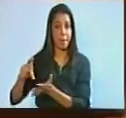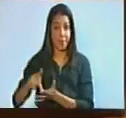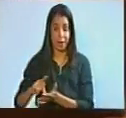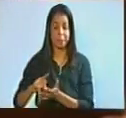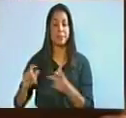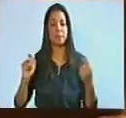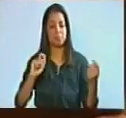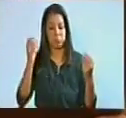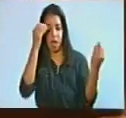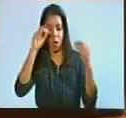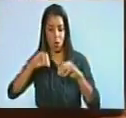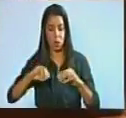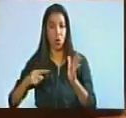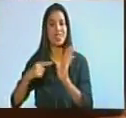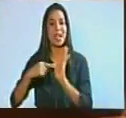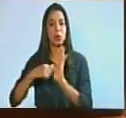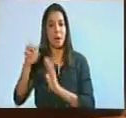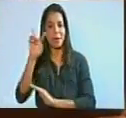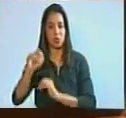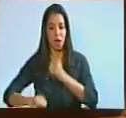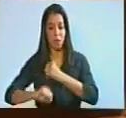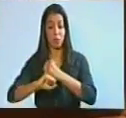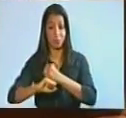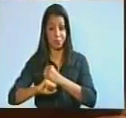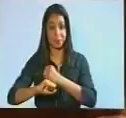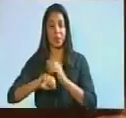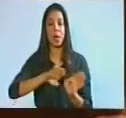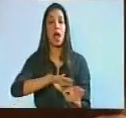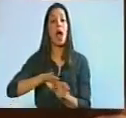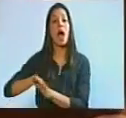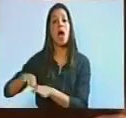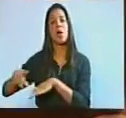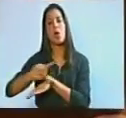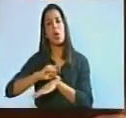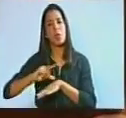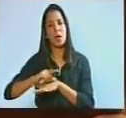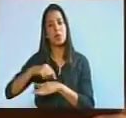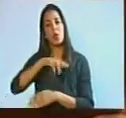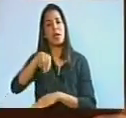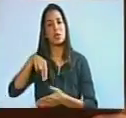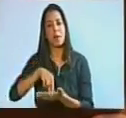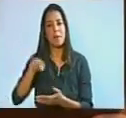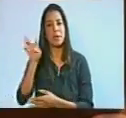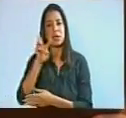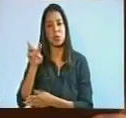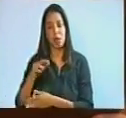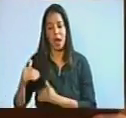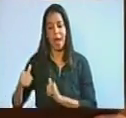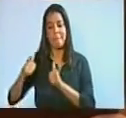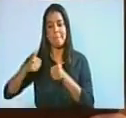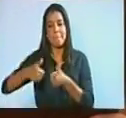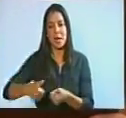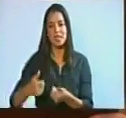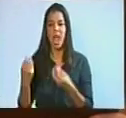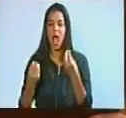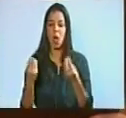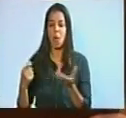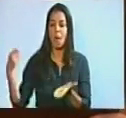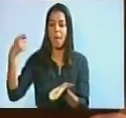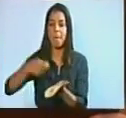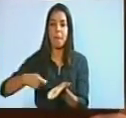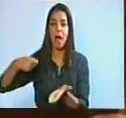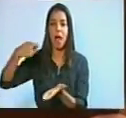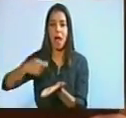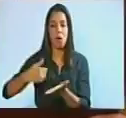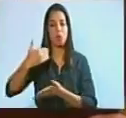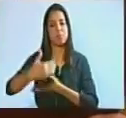considerando que el gobierno nacional dio así inicio al proceso exitoso de refinanciamiento de la deuda externa